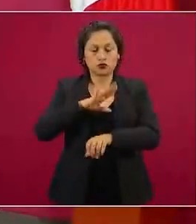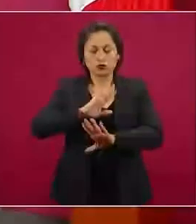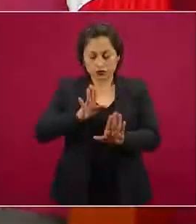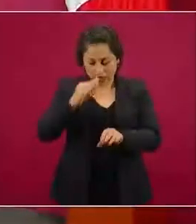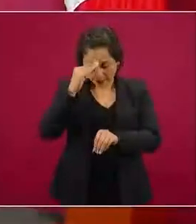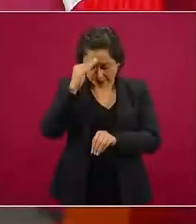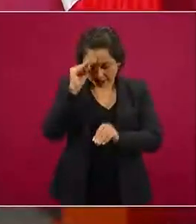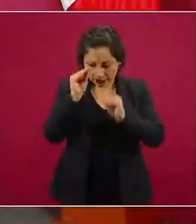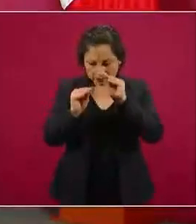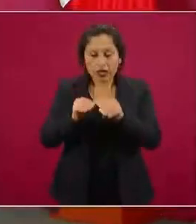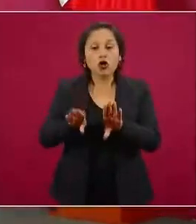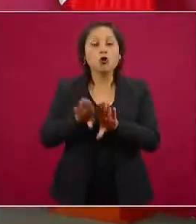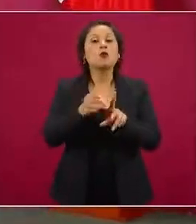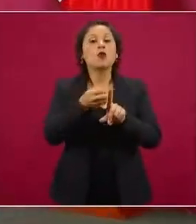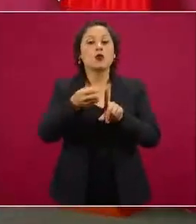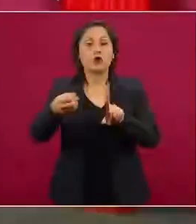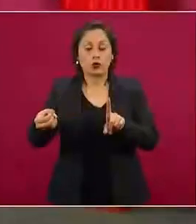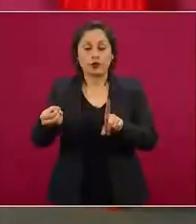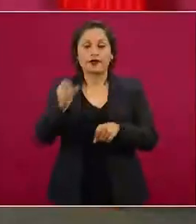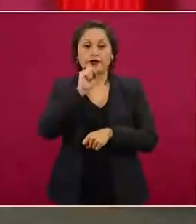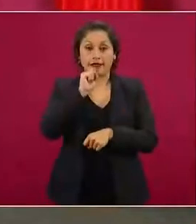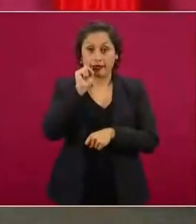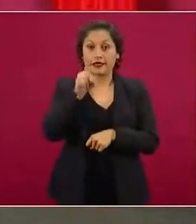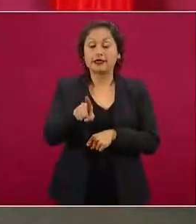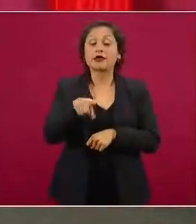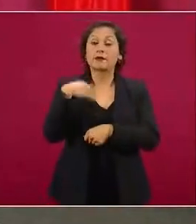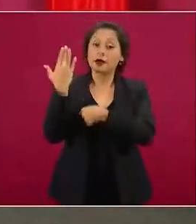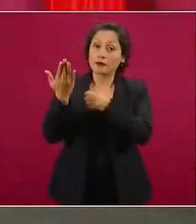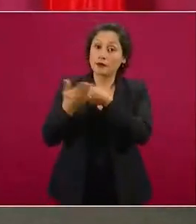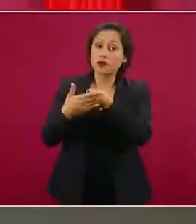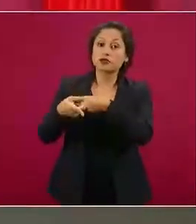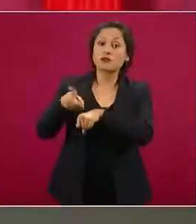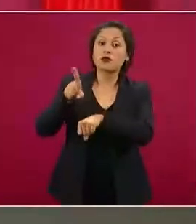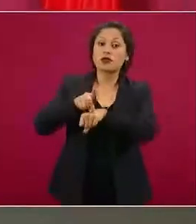visualizando lo del día de la Virgen de Guadalupe.